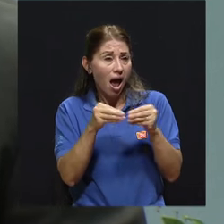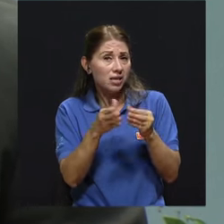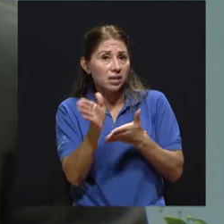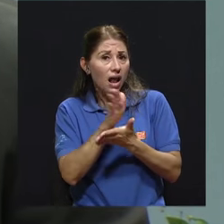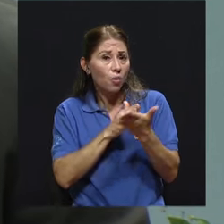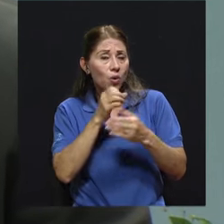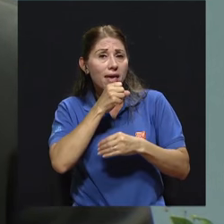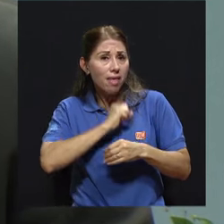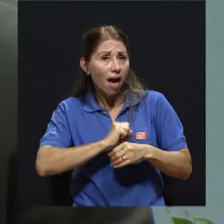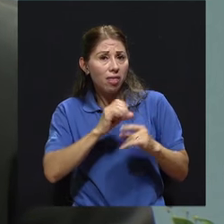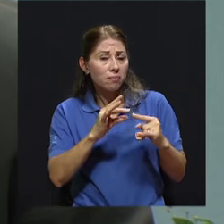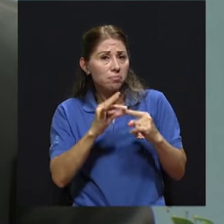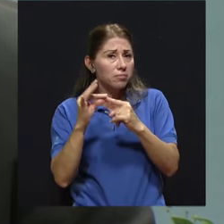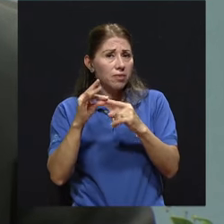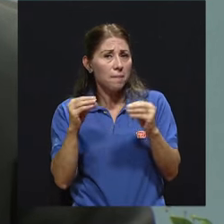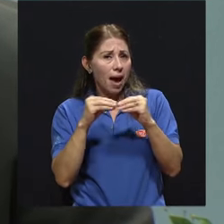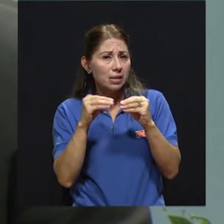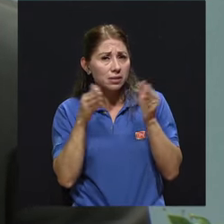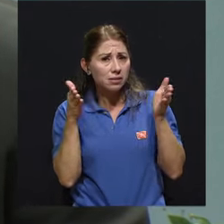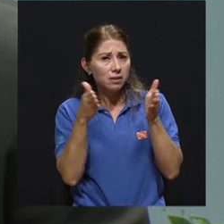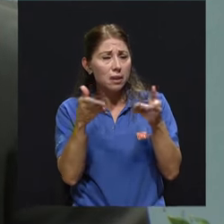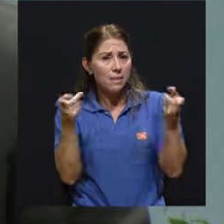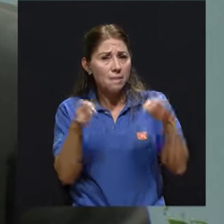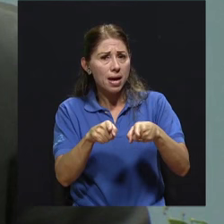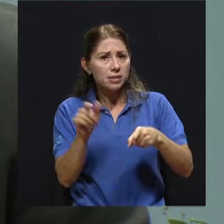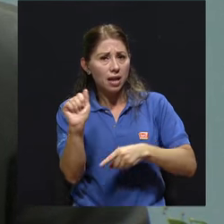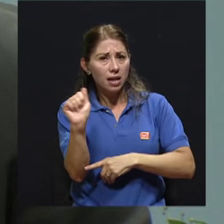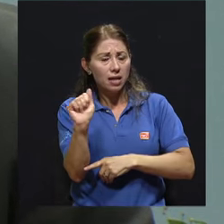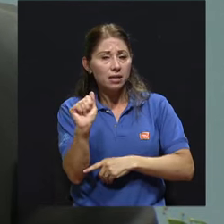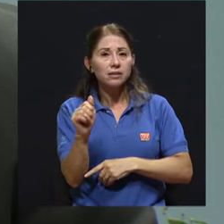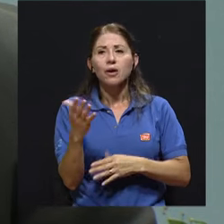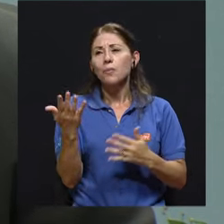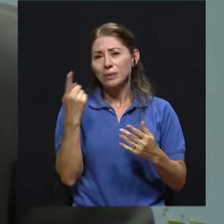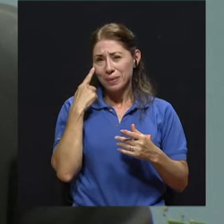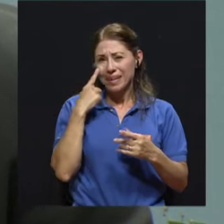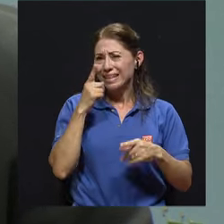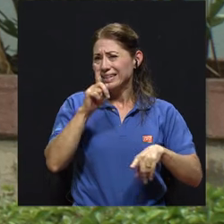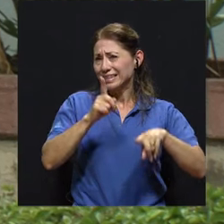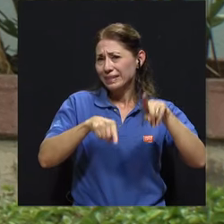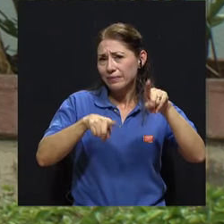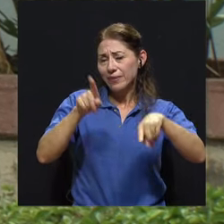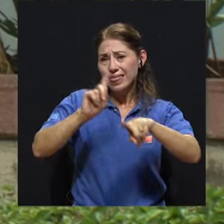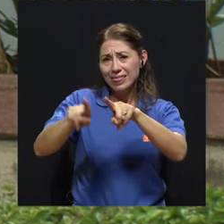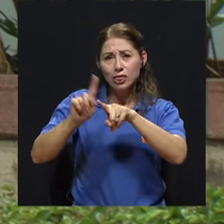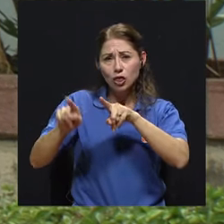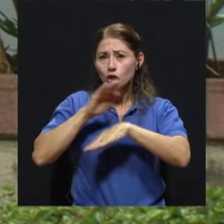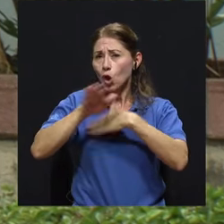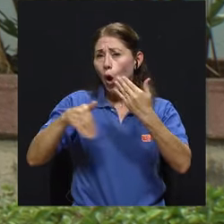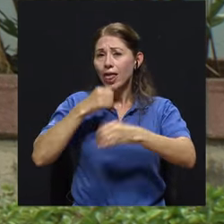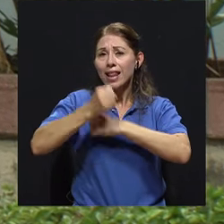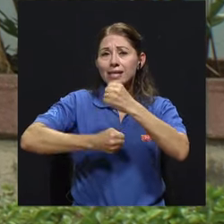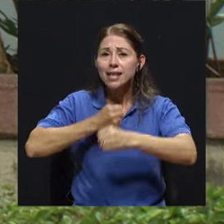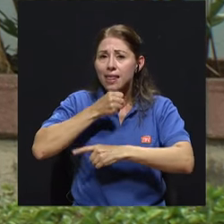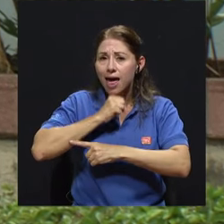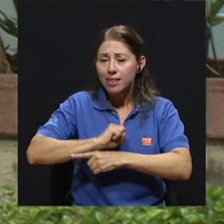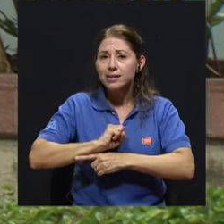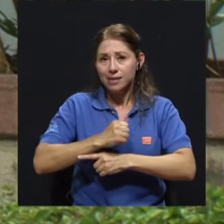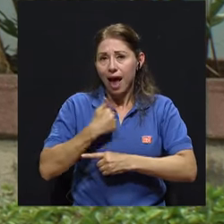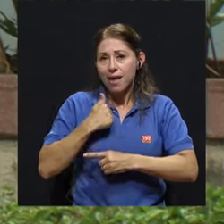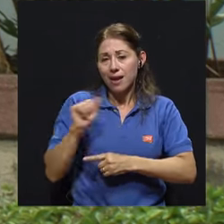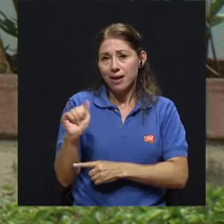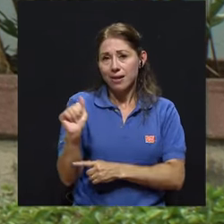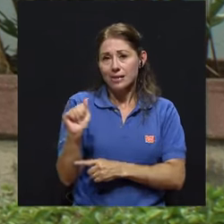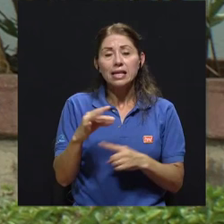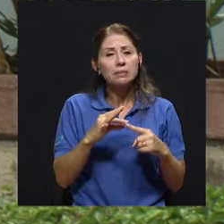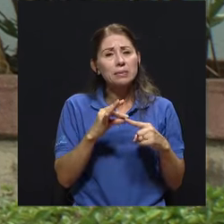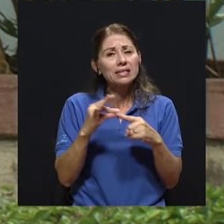En términos generales, la alergia. Pues vea, en todas las edades existen alergias. Particularmente son muy importantes a